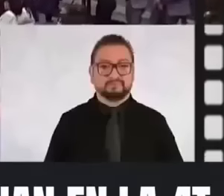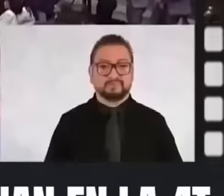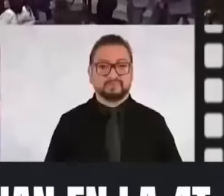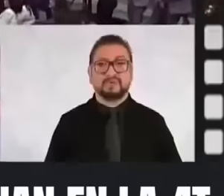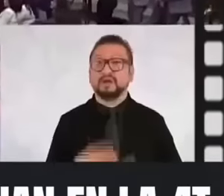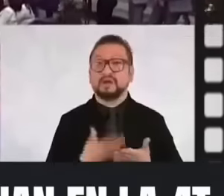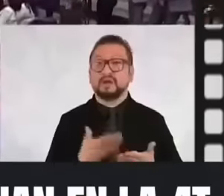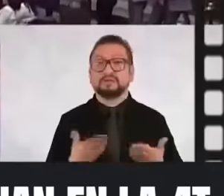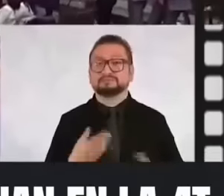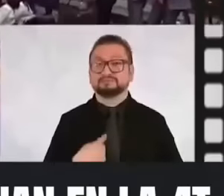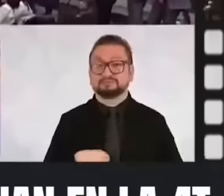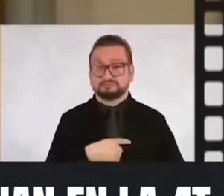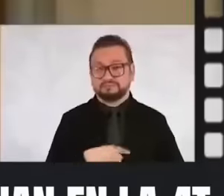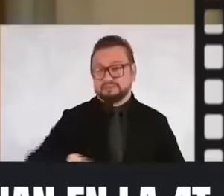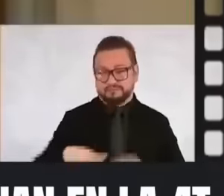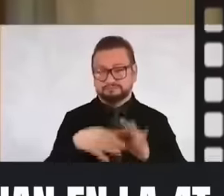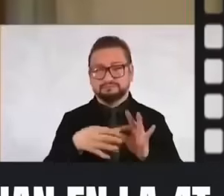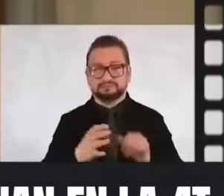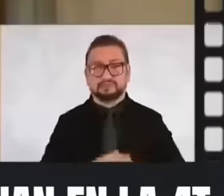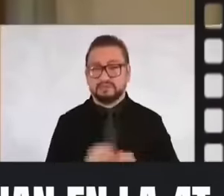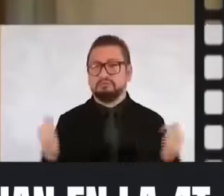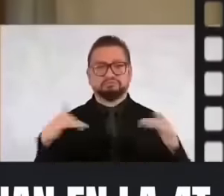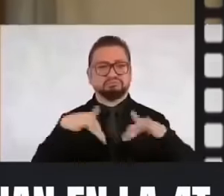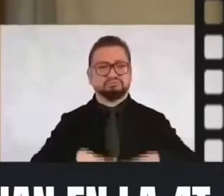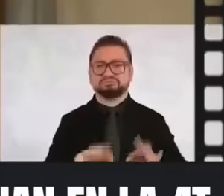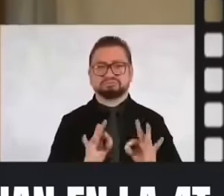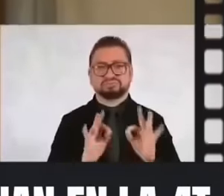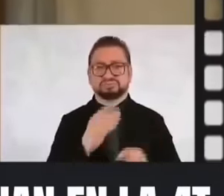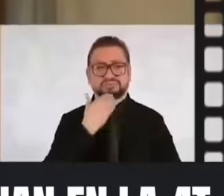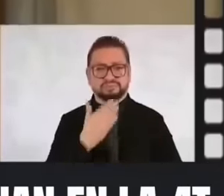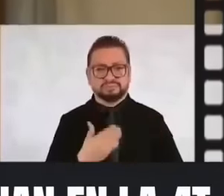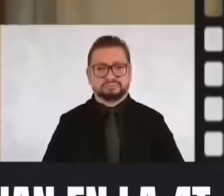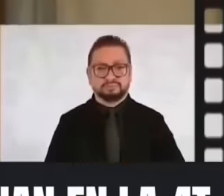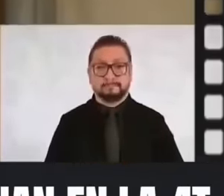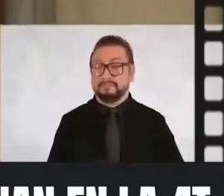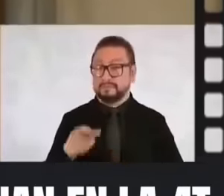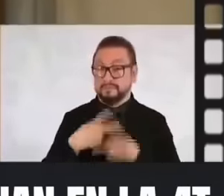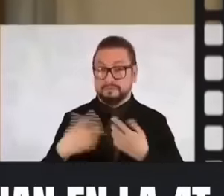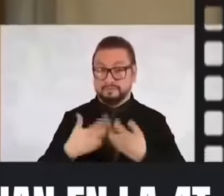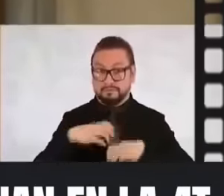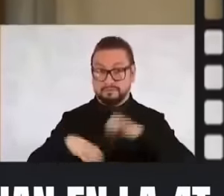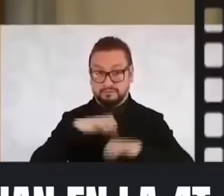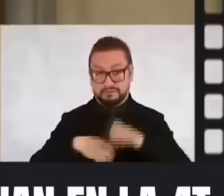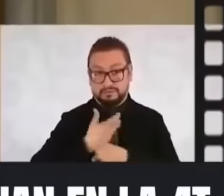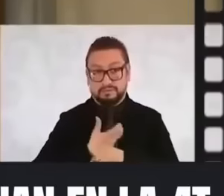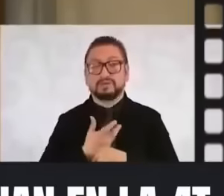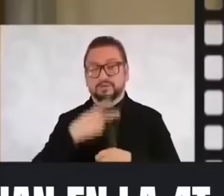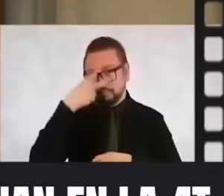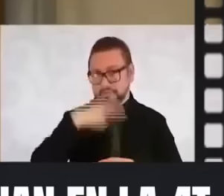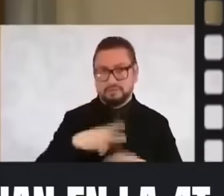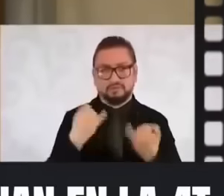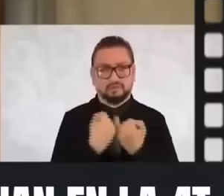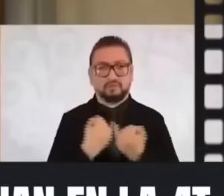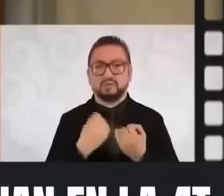2025-2026. Tuvimos, decía yo, muy buena asistencia, CEOs de los Estados Unidos y de México,